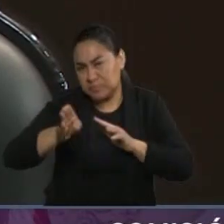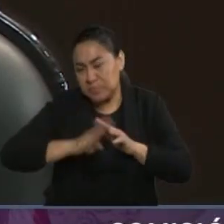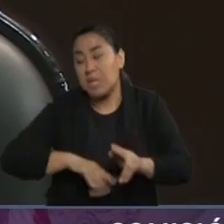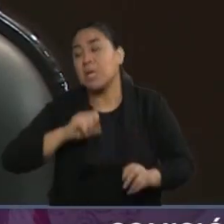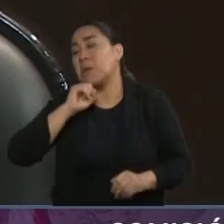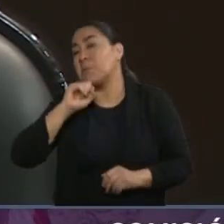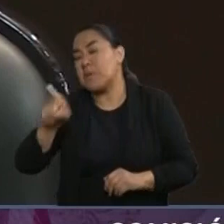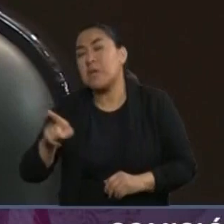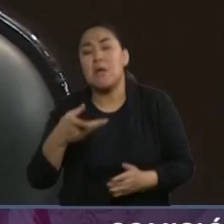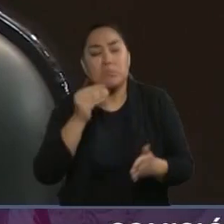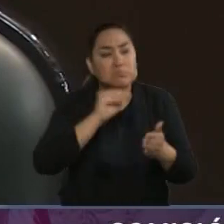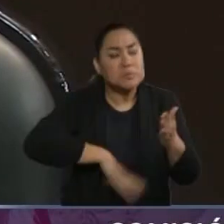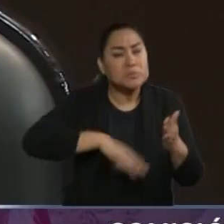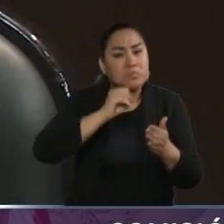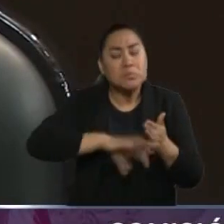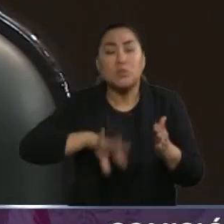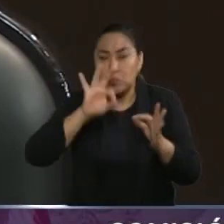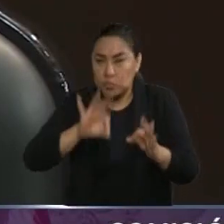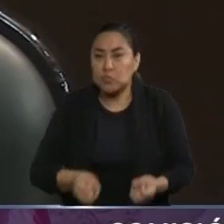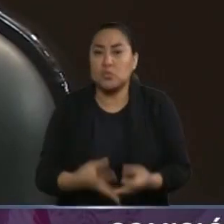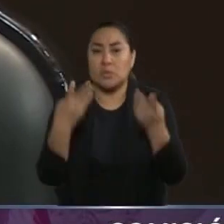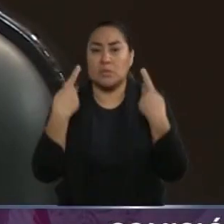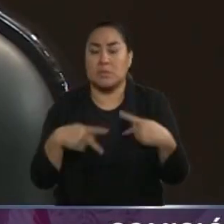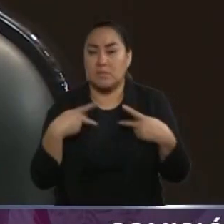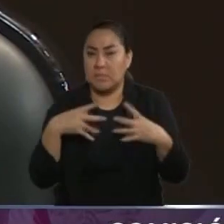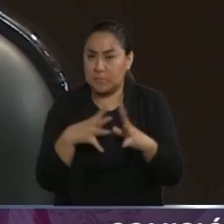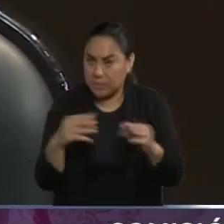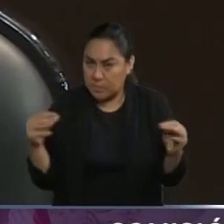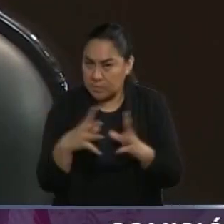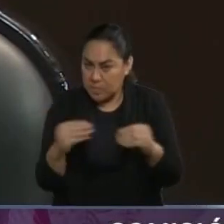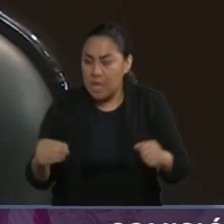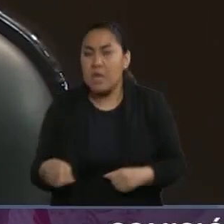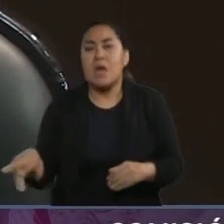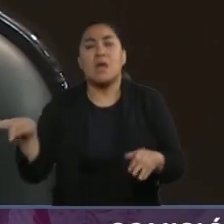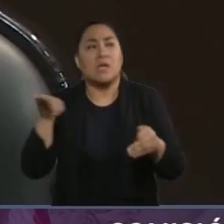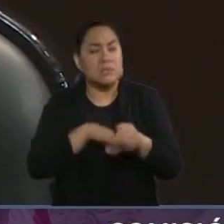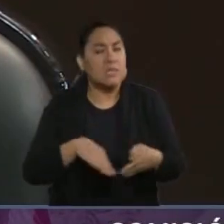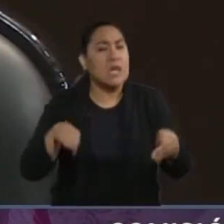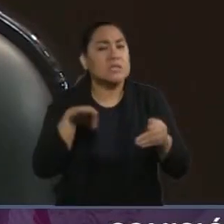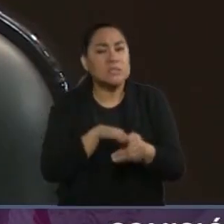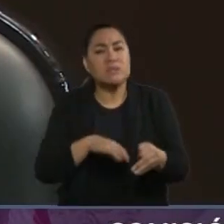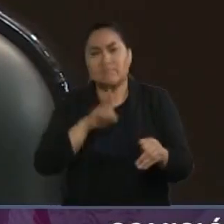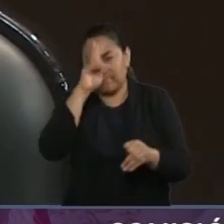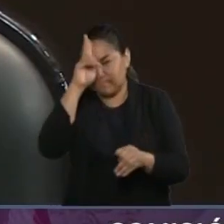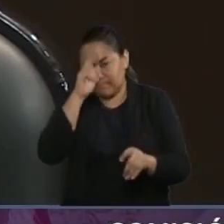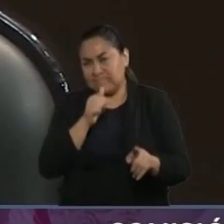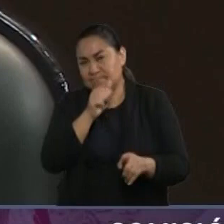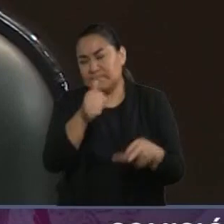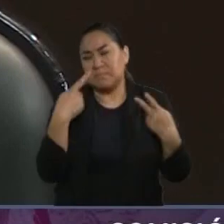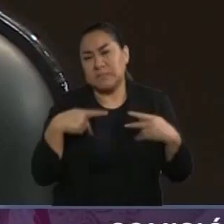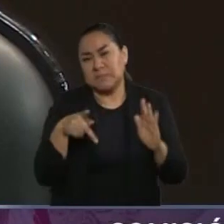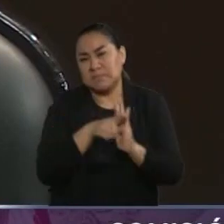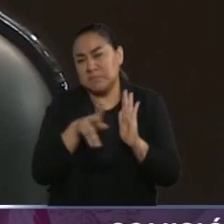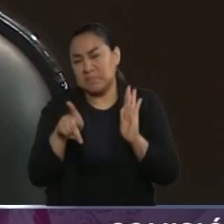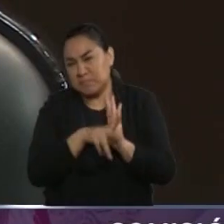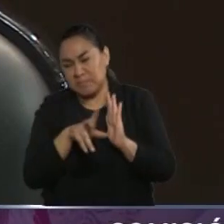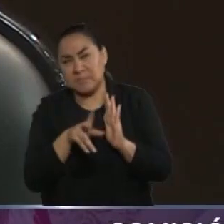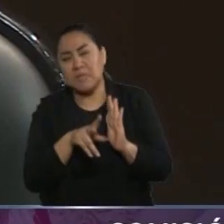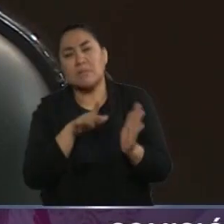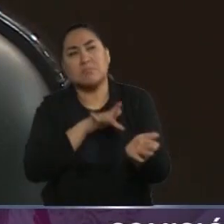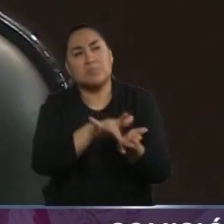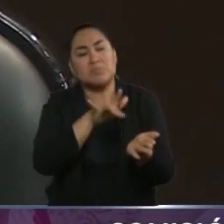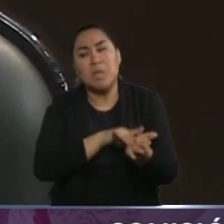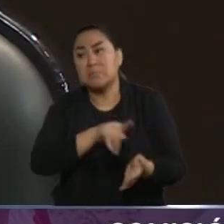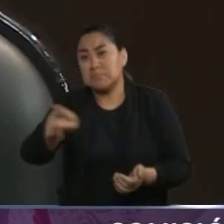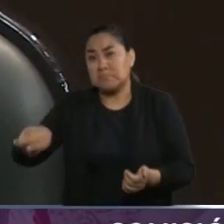personas desaparecidas hay un acoso permanente a periodistas y activistas y desde esta comisión no se dice nada por eso